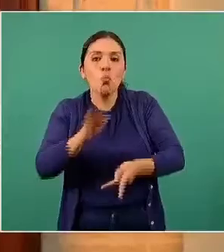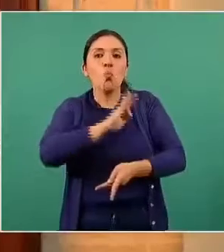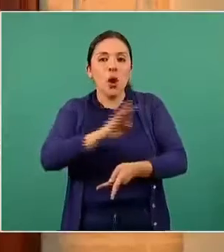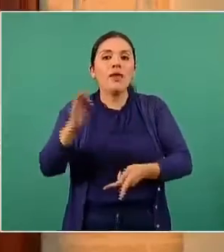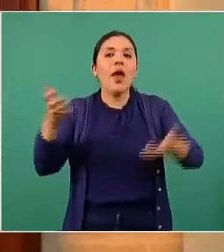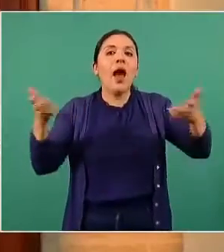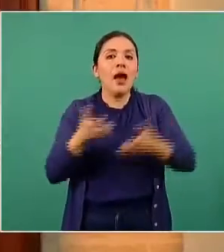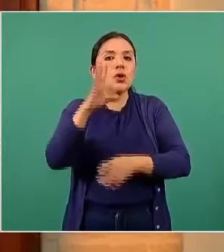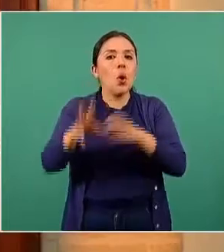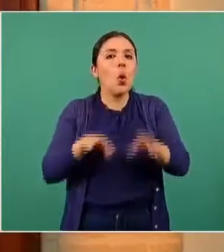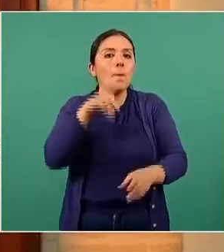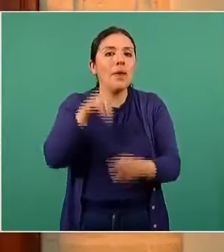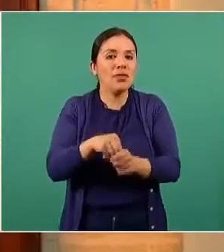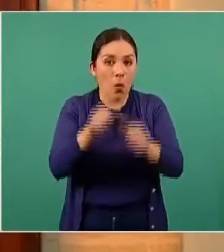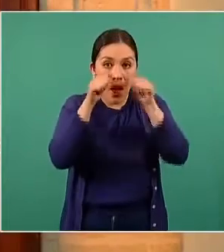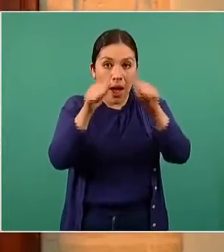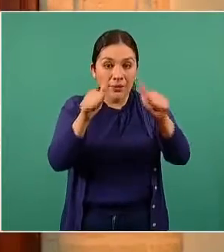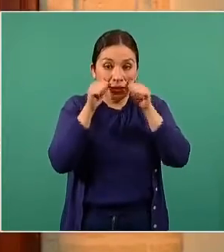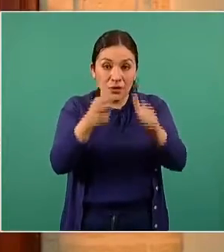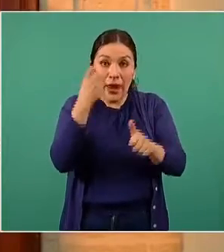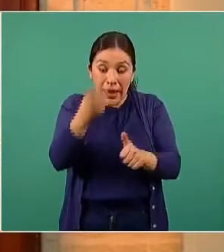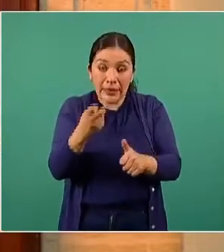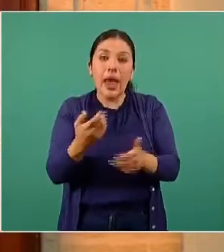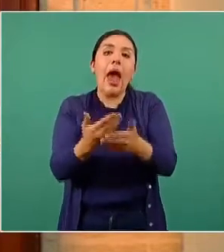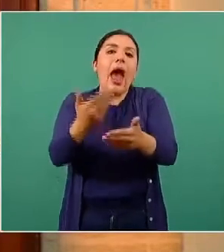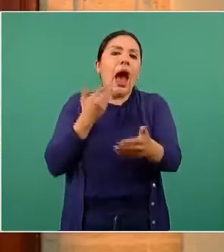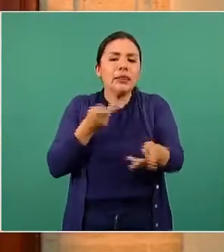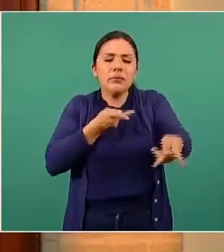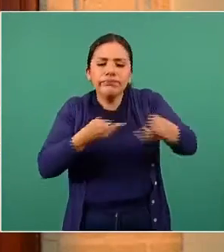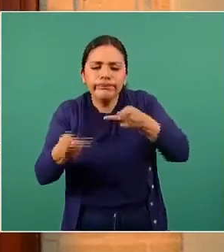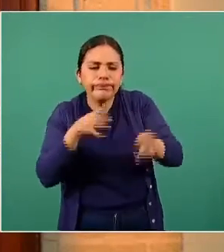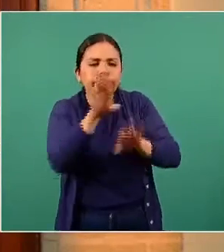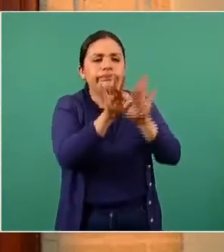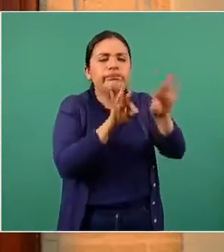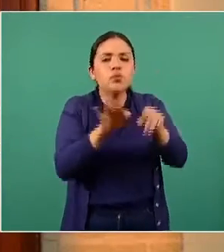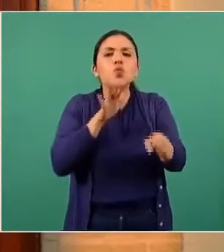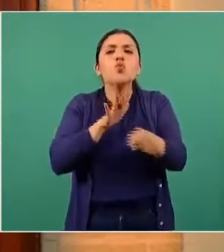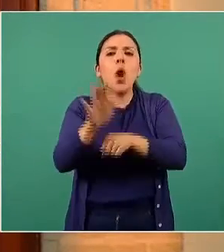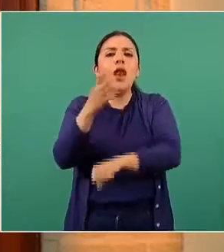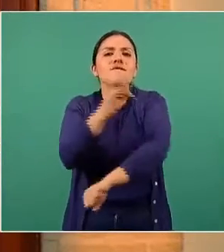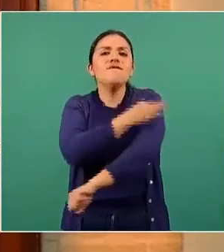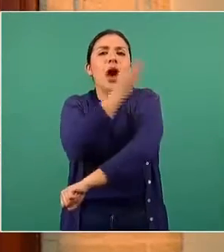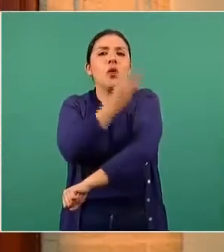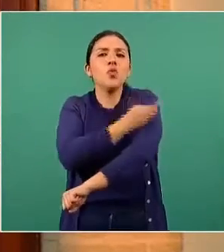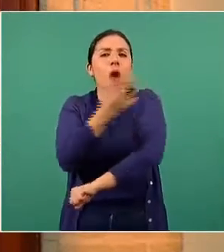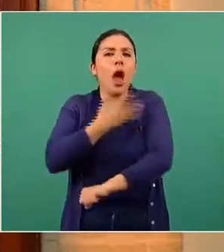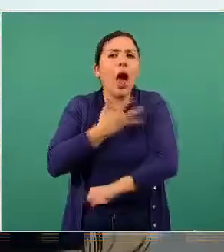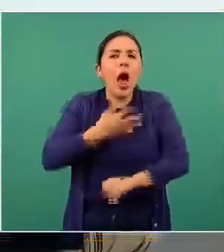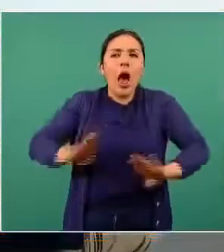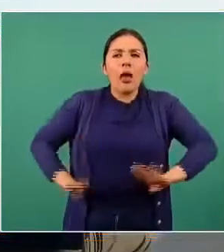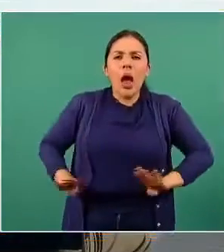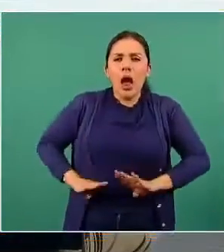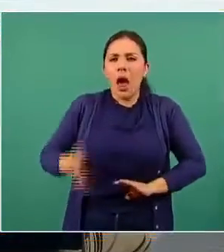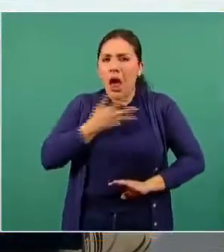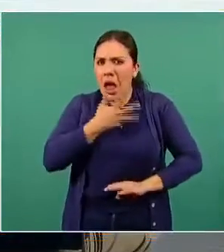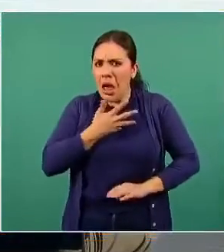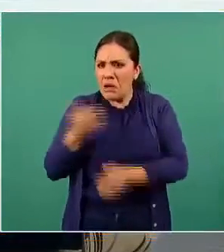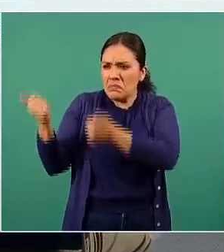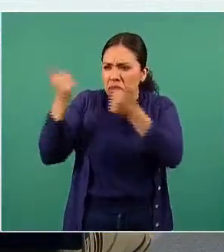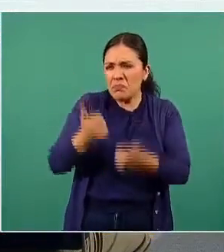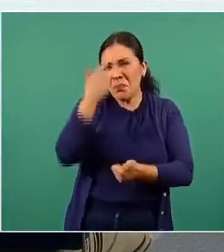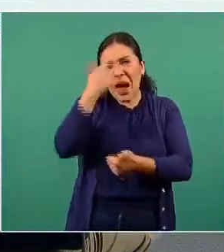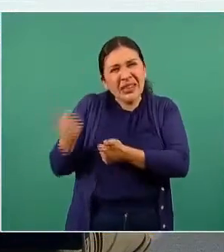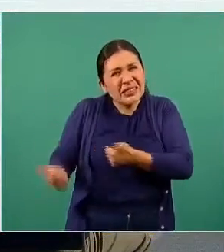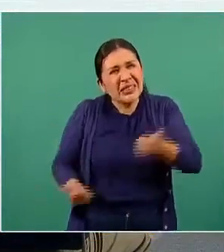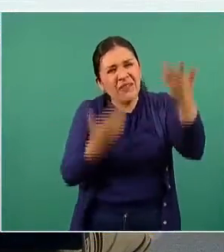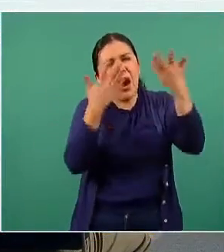ser cubiertos, y en su momento entonces se seleccionan aquellas vacunas que obviamente tienen una disposición más sencilla